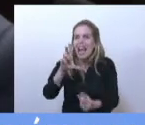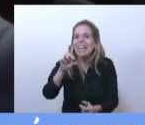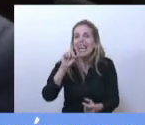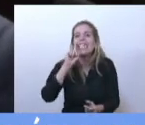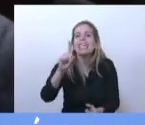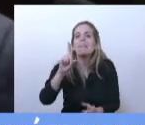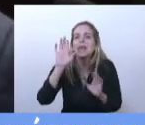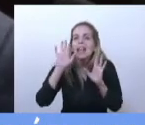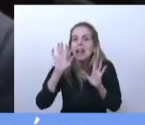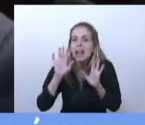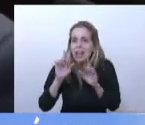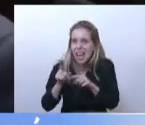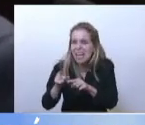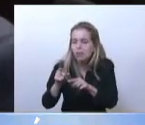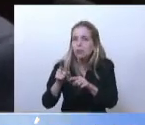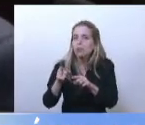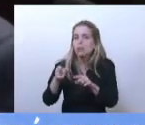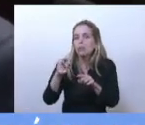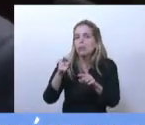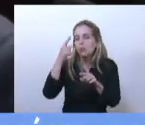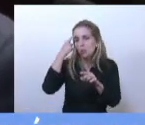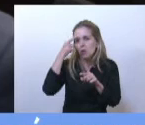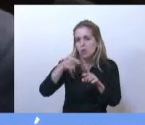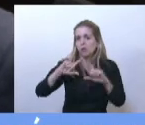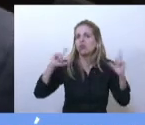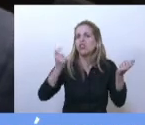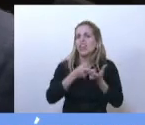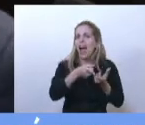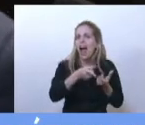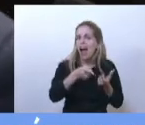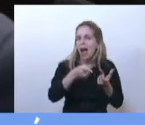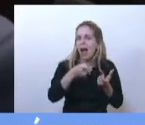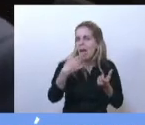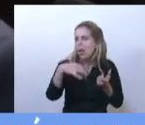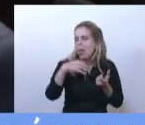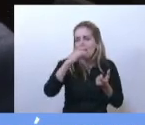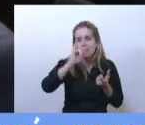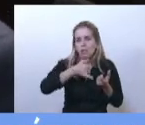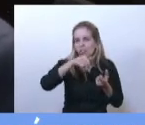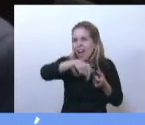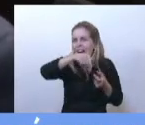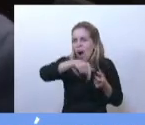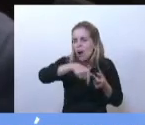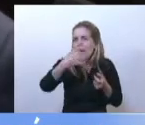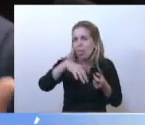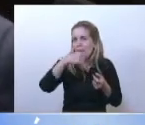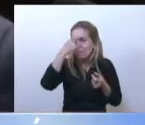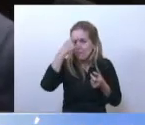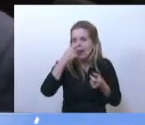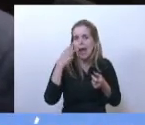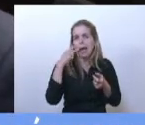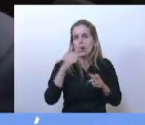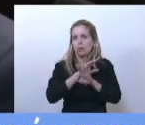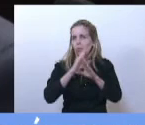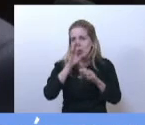ese es otro de los consensos que esta sociedad debe de una vez por todas alcanzar nunca más